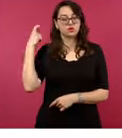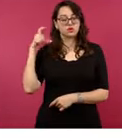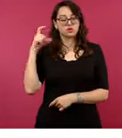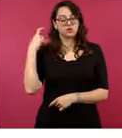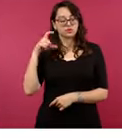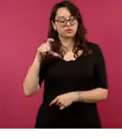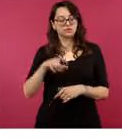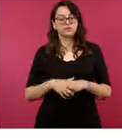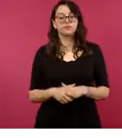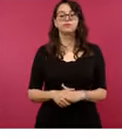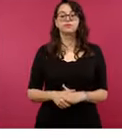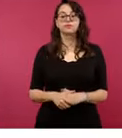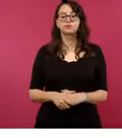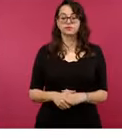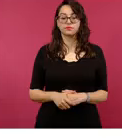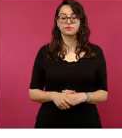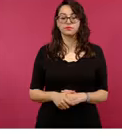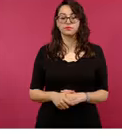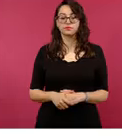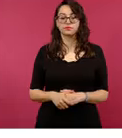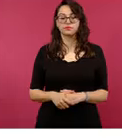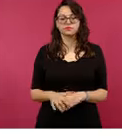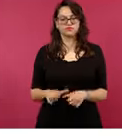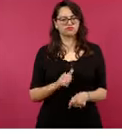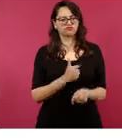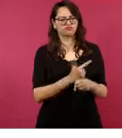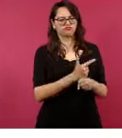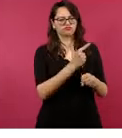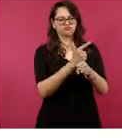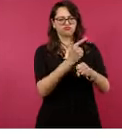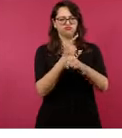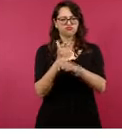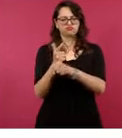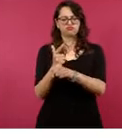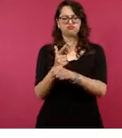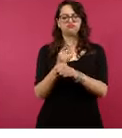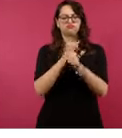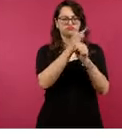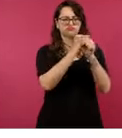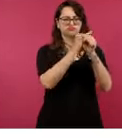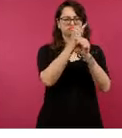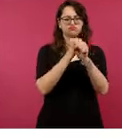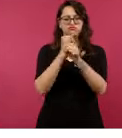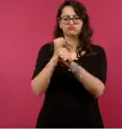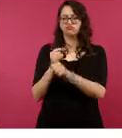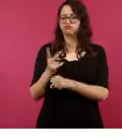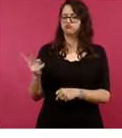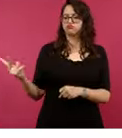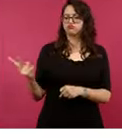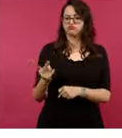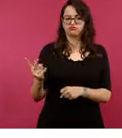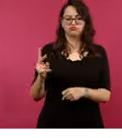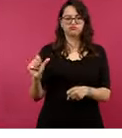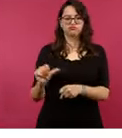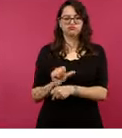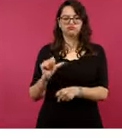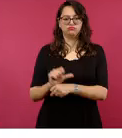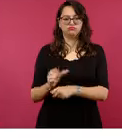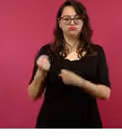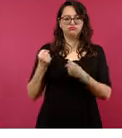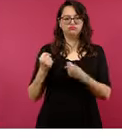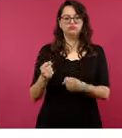investigaciones, las víctimas tripulaban un vehículo marca Kingwood en